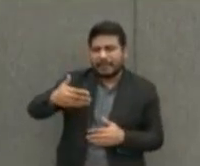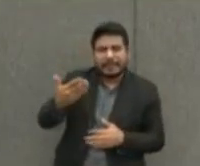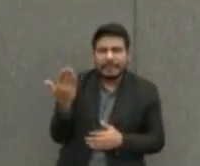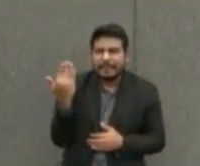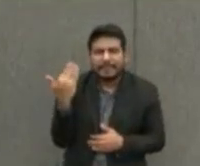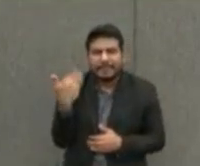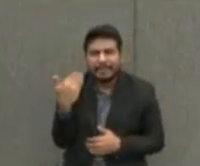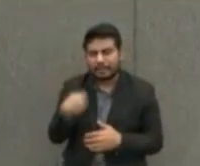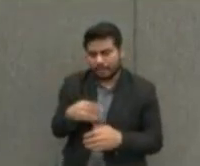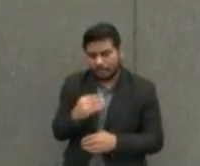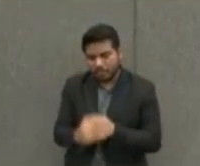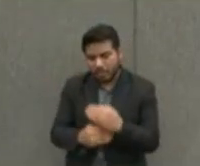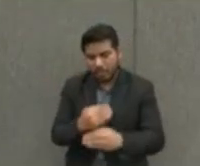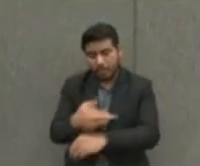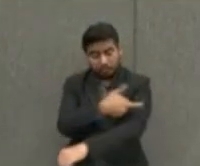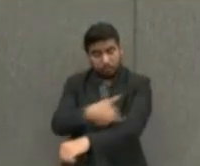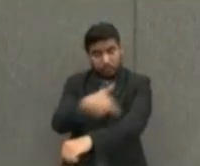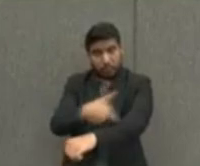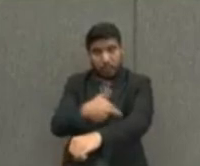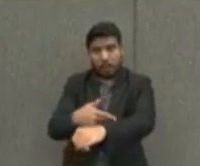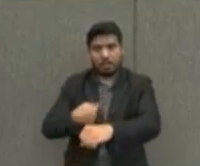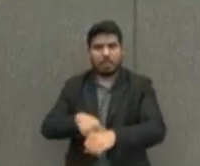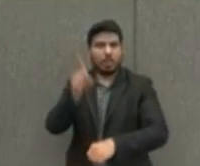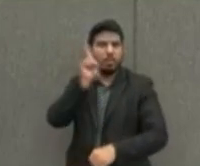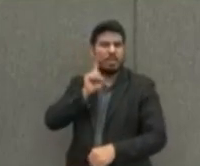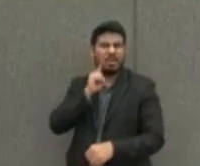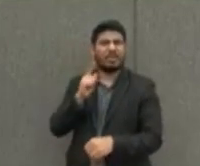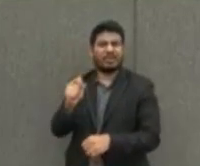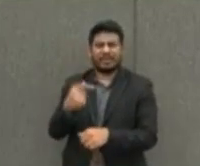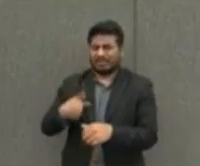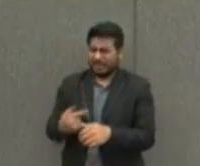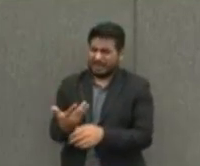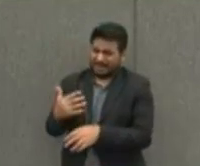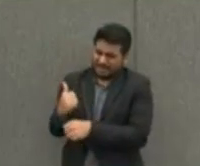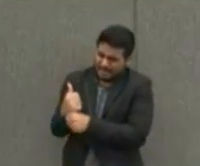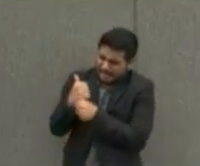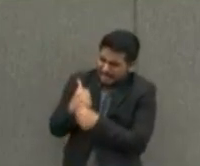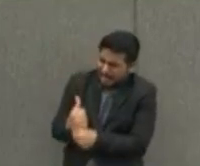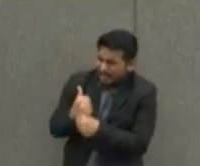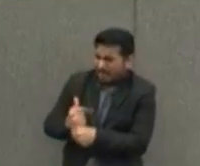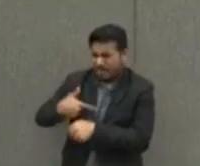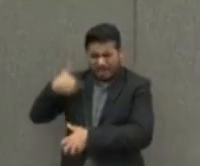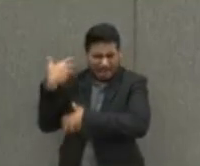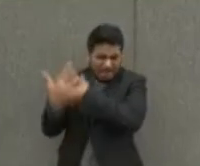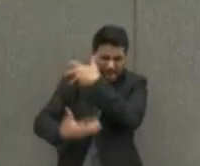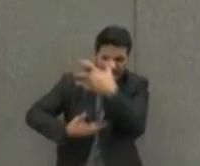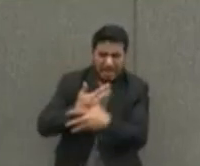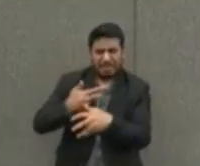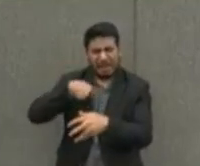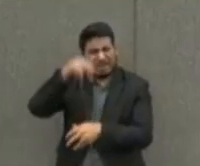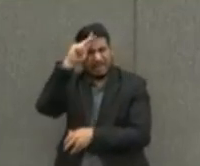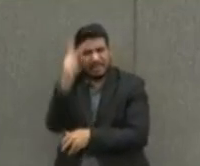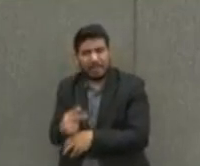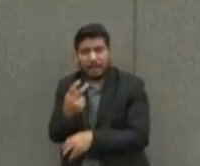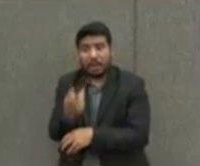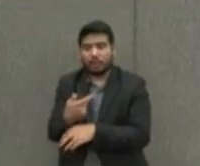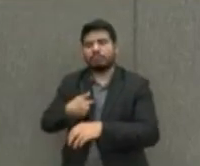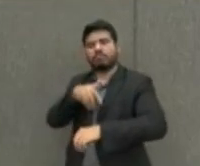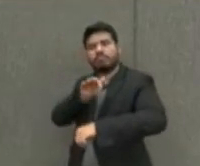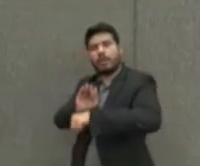de las órdenes de protección para las mujeres que sufren violencia y pudimos agilizar el